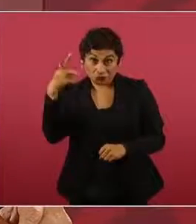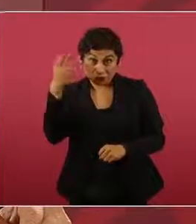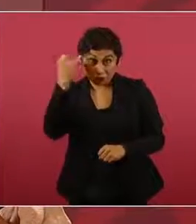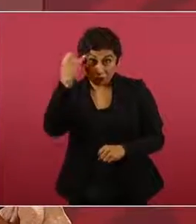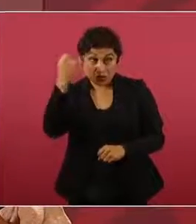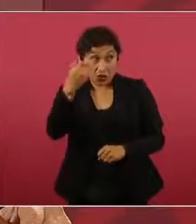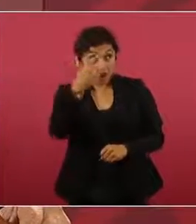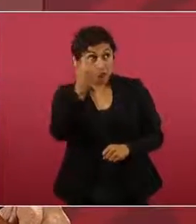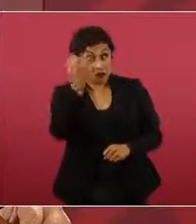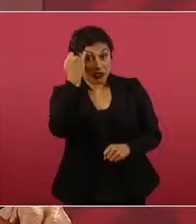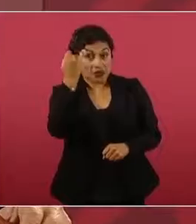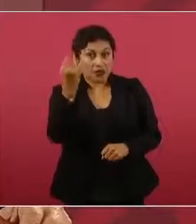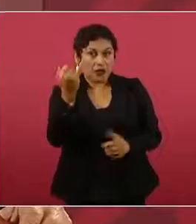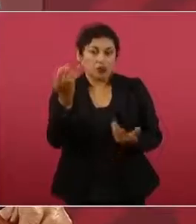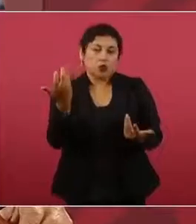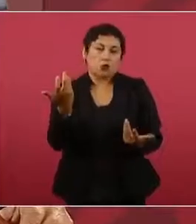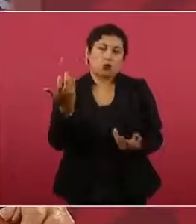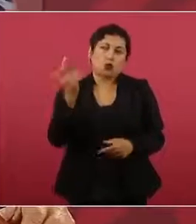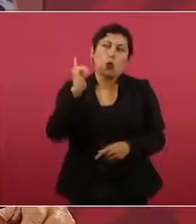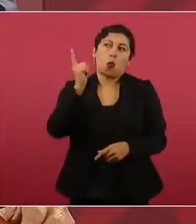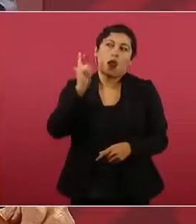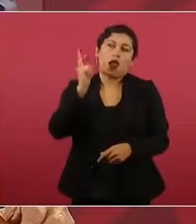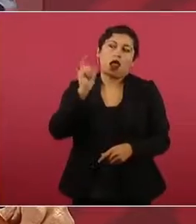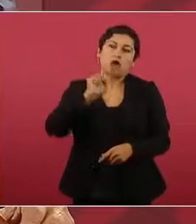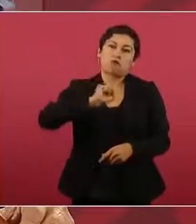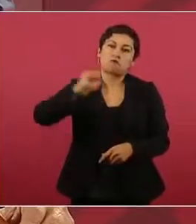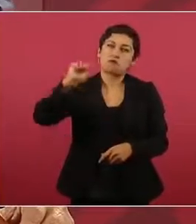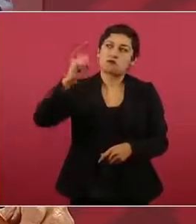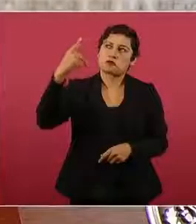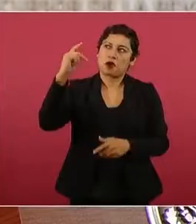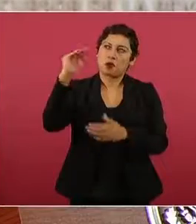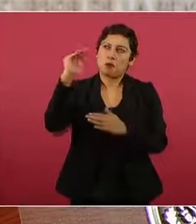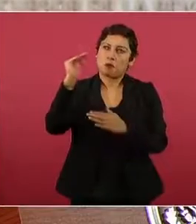que así se logre bajar la inflación.